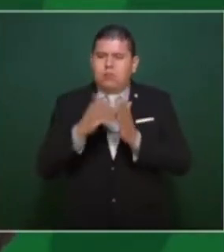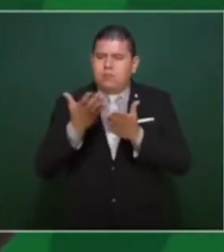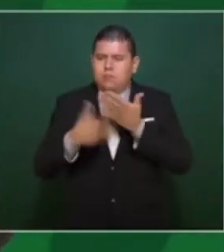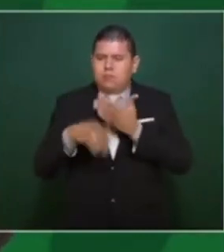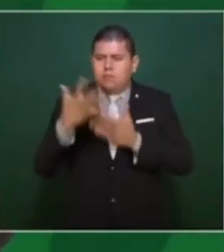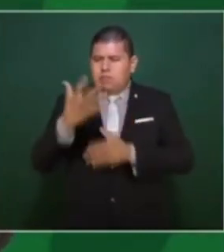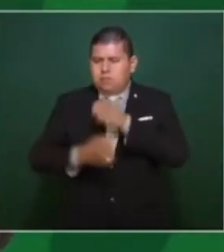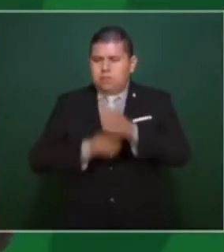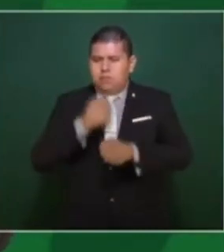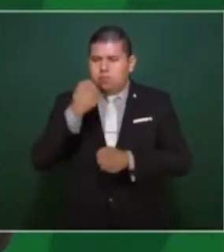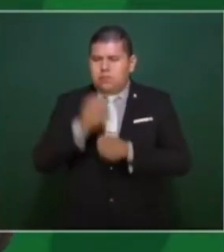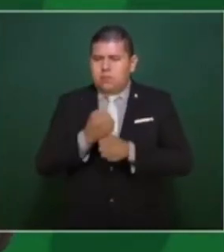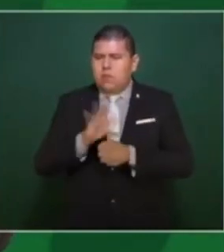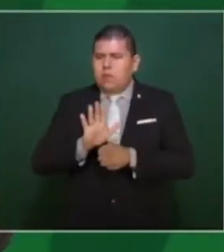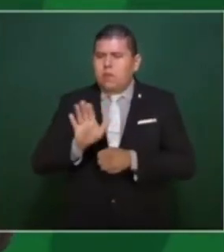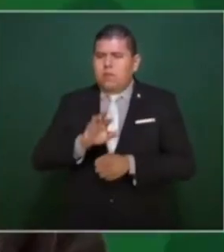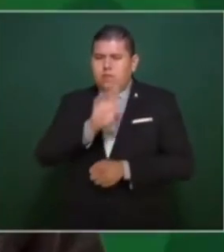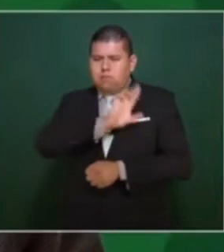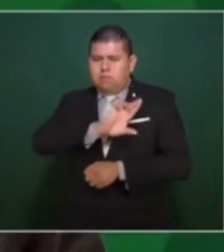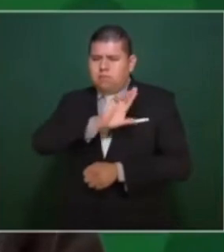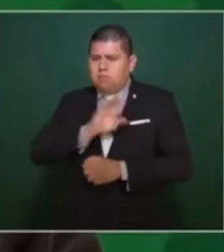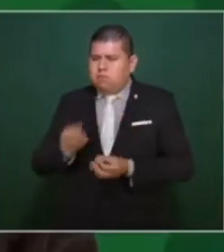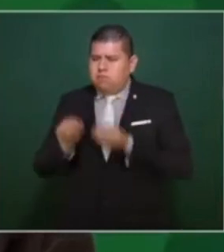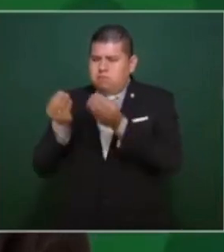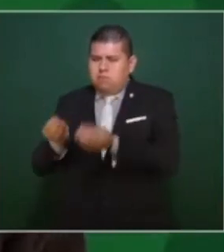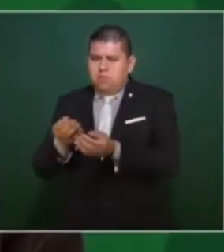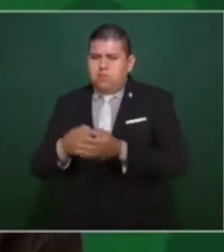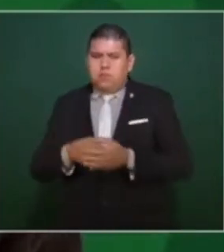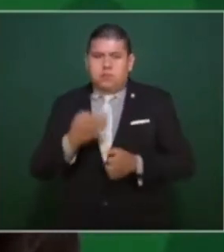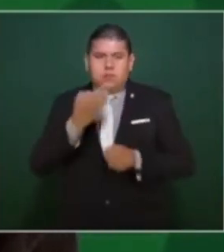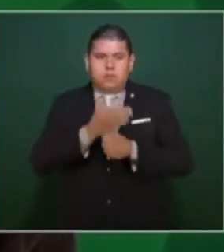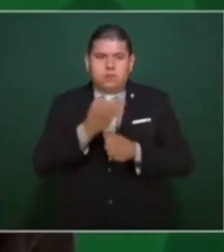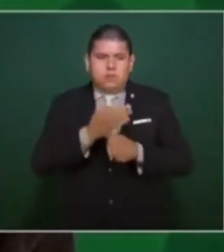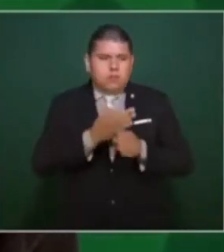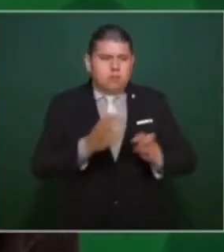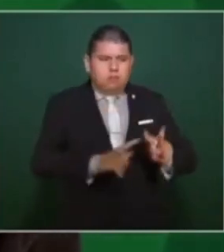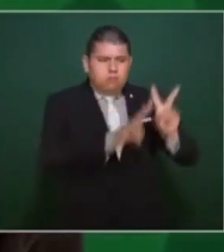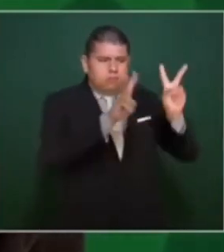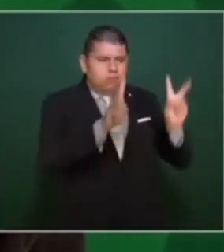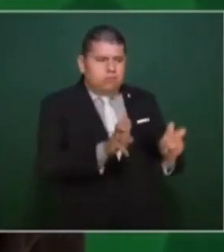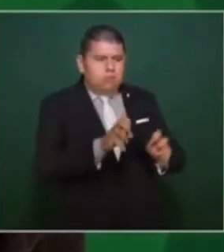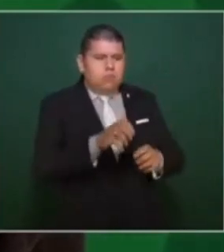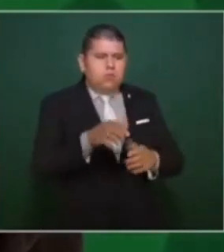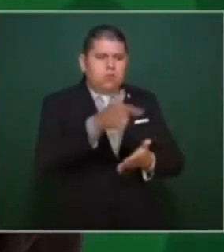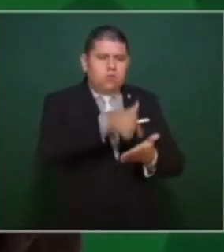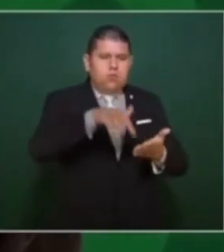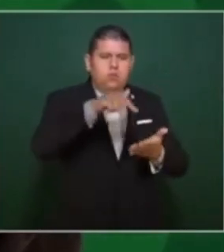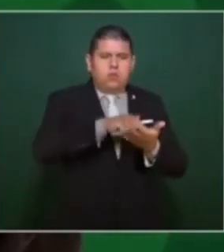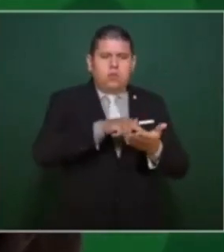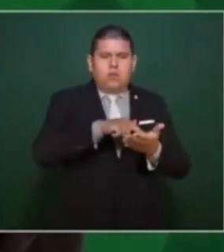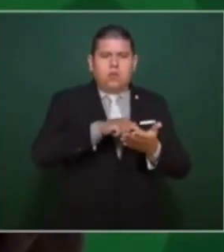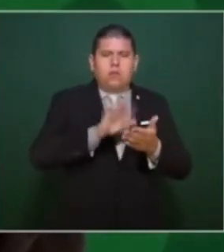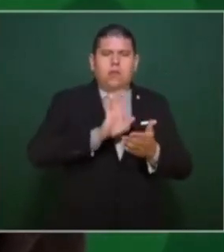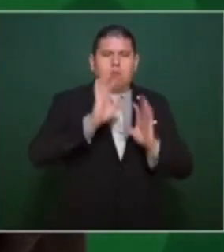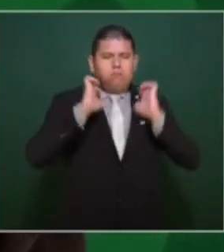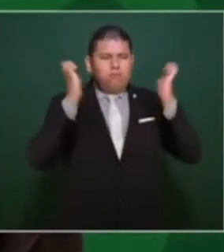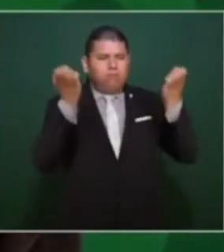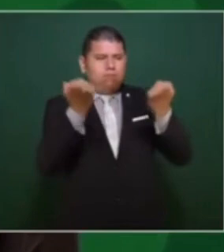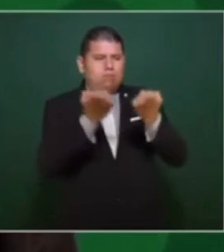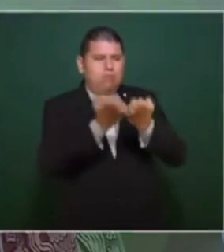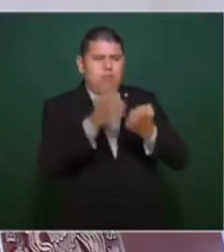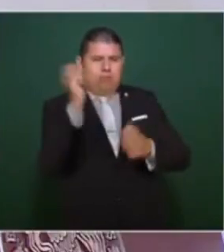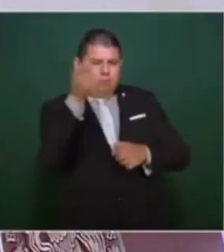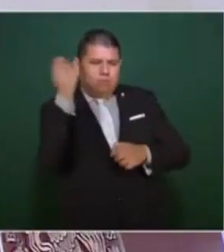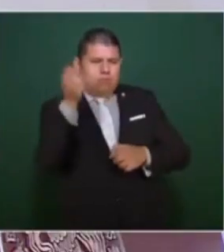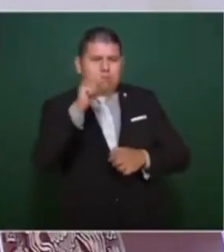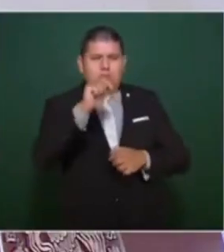años se concesionó. Ya estamos actuando en el caso del Lienzo Charro también, donde se